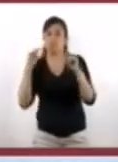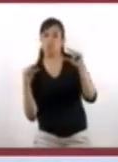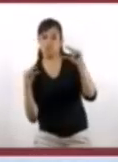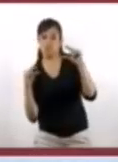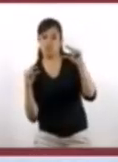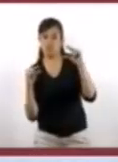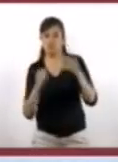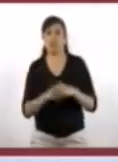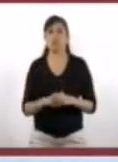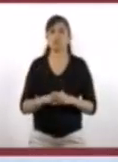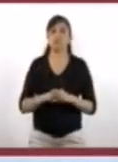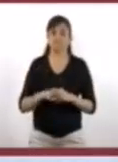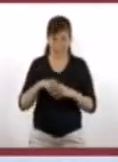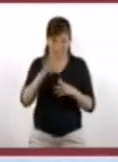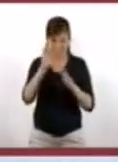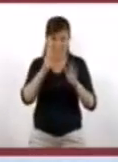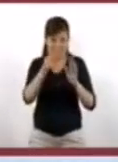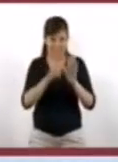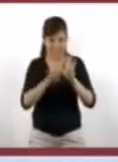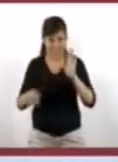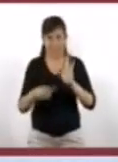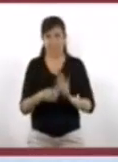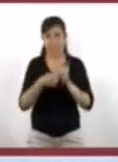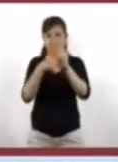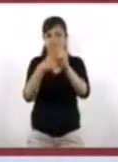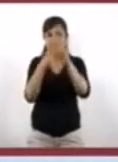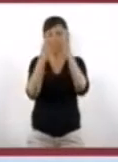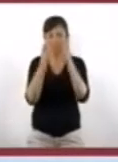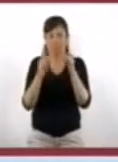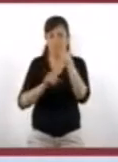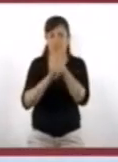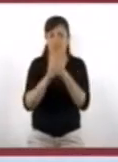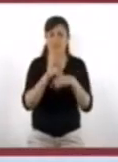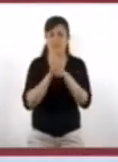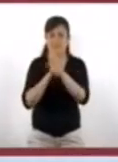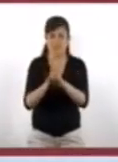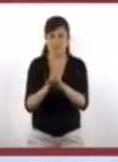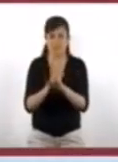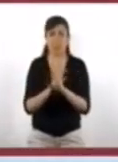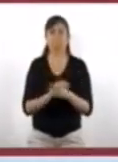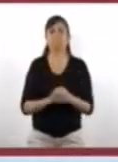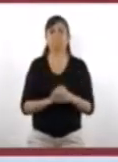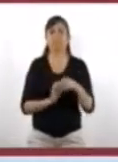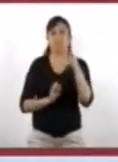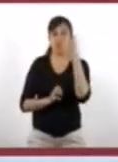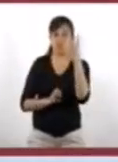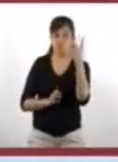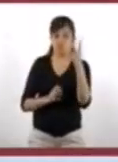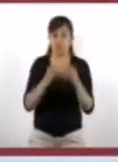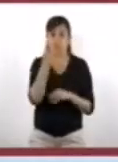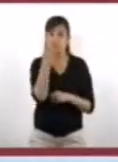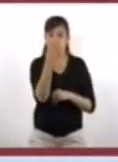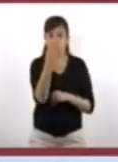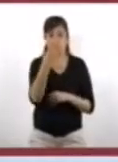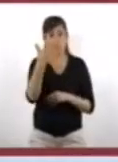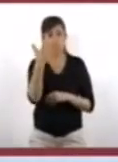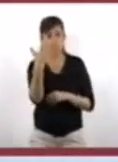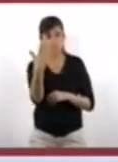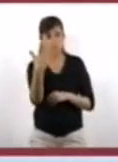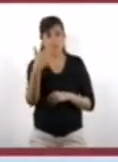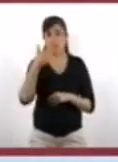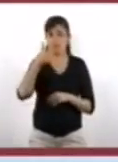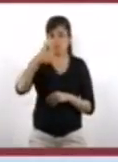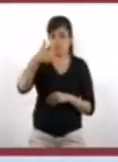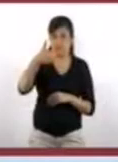nuestro conjunto. Resolvamos el ejemplo. Dado el siguiente conjunto, 2, 4,